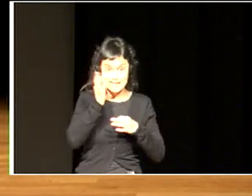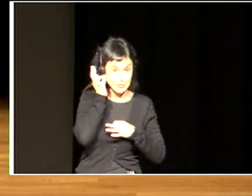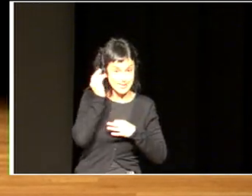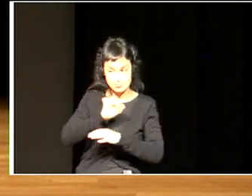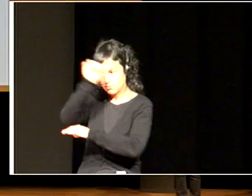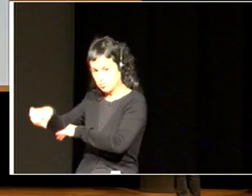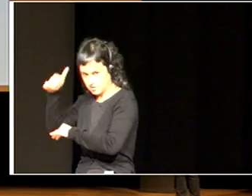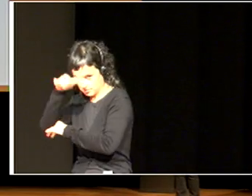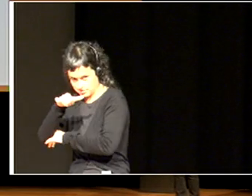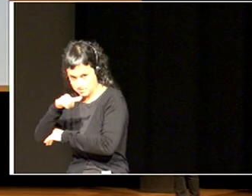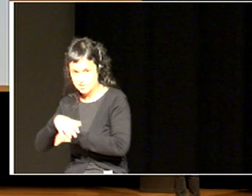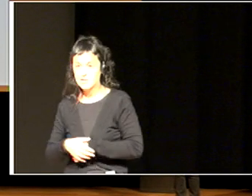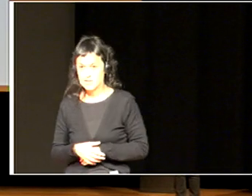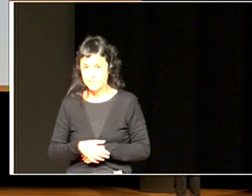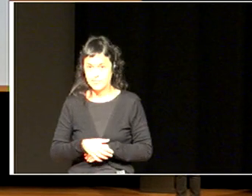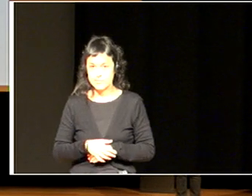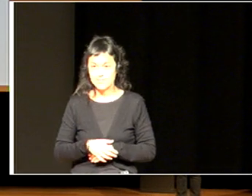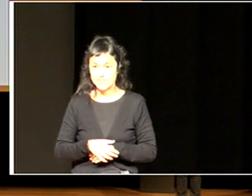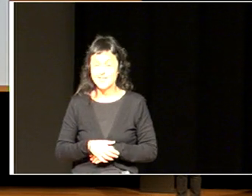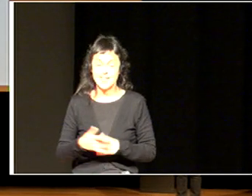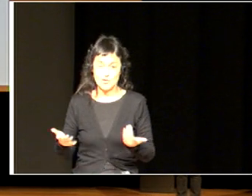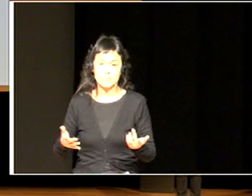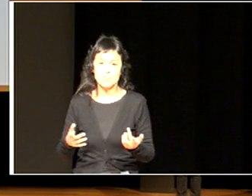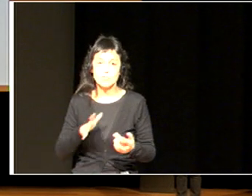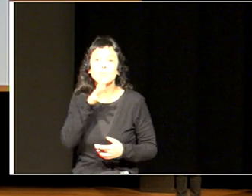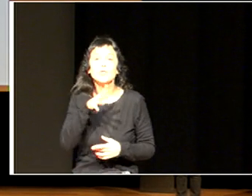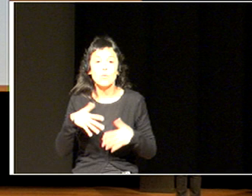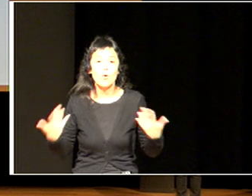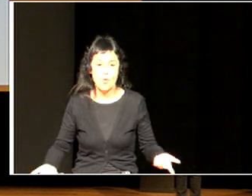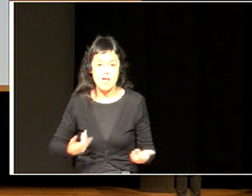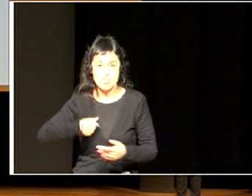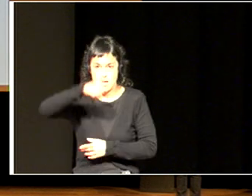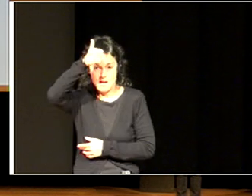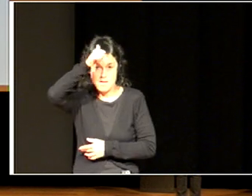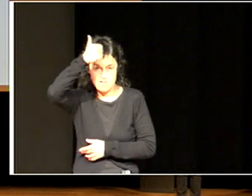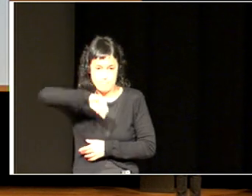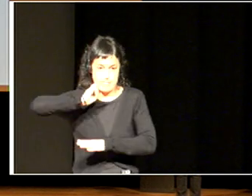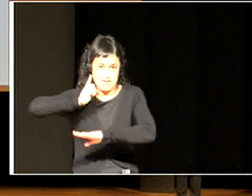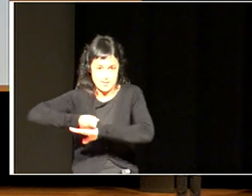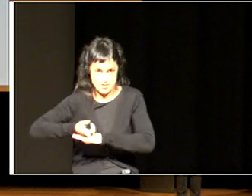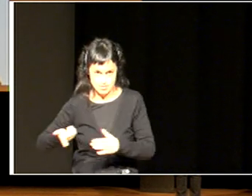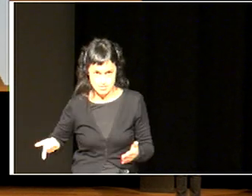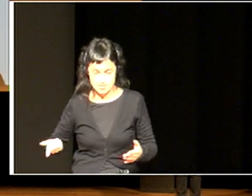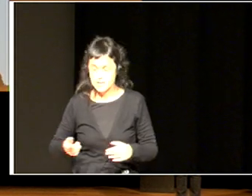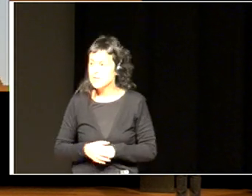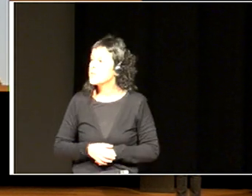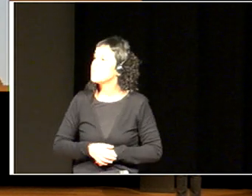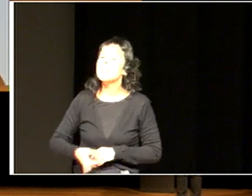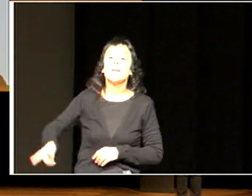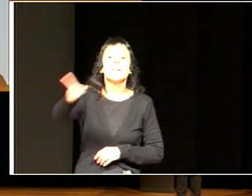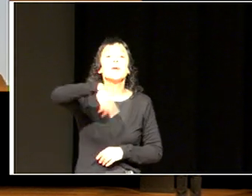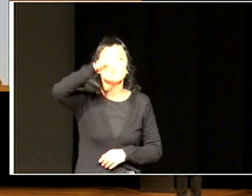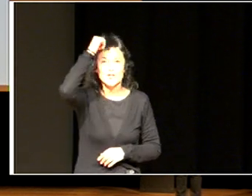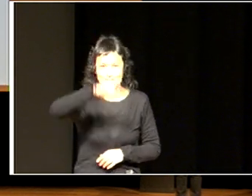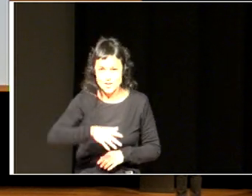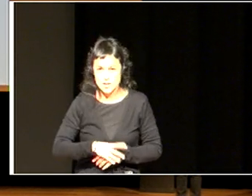causas precisamente en el patriarcado y en lo que nos ha tocado hacer a las mujeres lógicamente y para vosotros chicos cuando